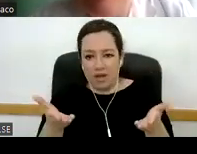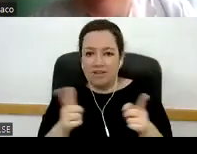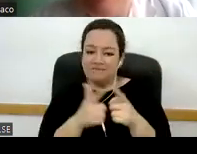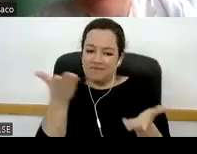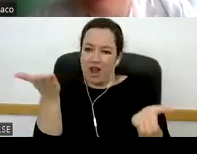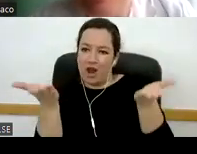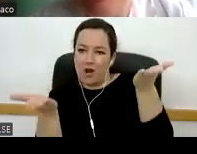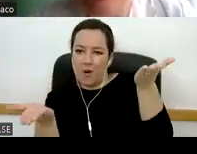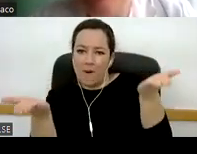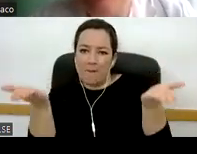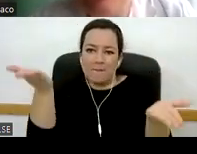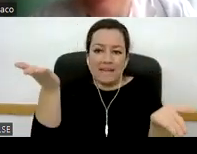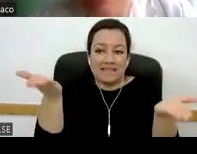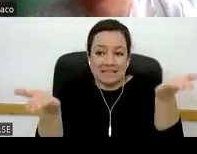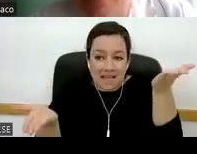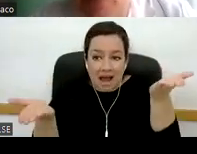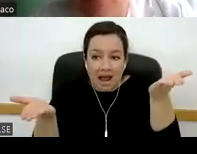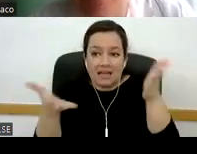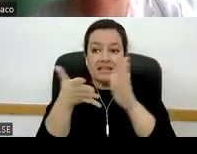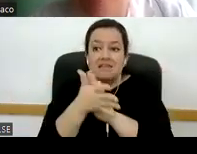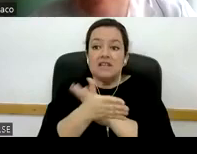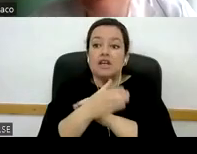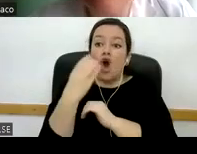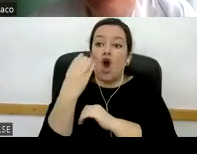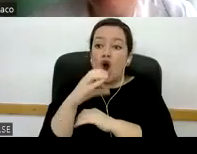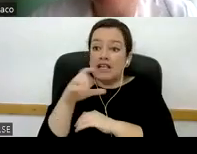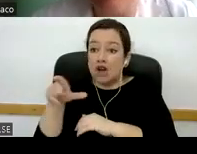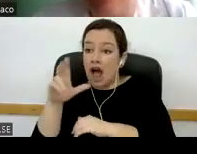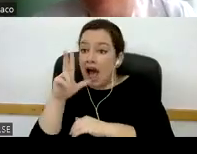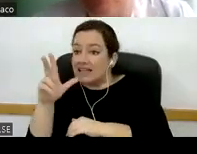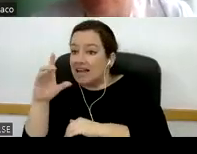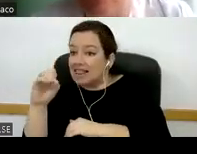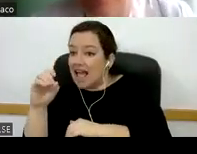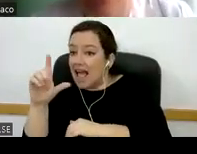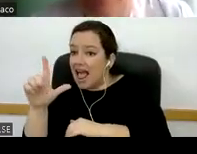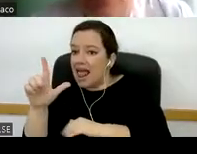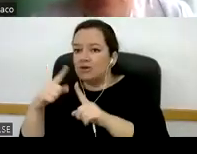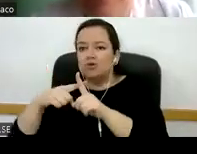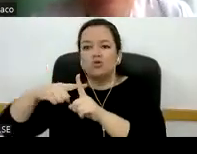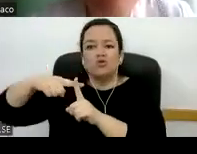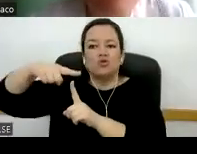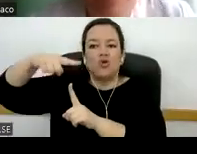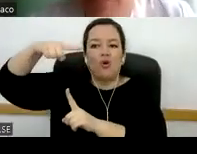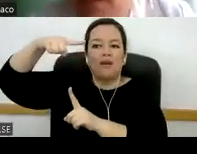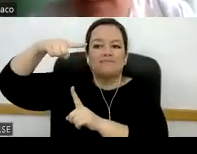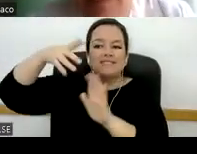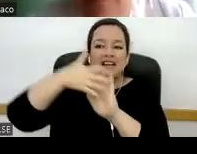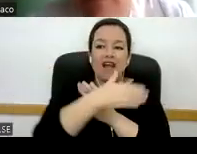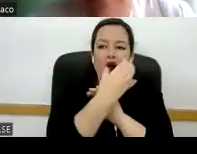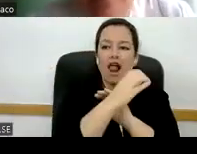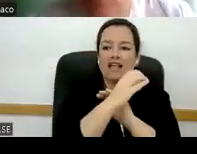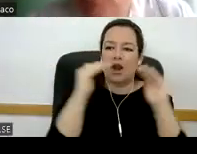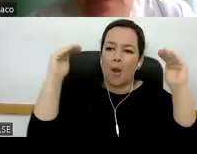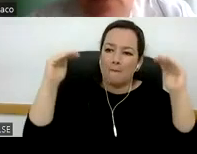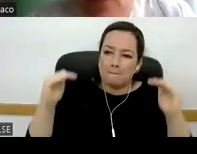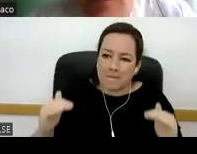esta relación de manera que tiende a aumentar el colesterol HDL y a disminuir el colesterol total. Por lo tanto, vitamina